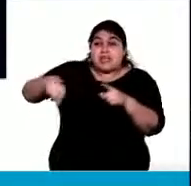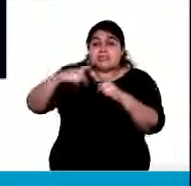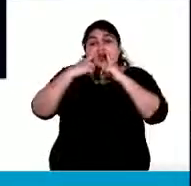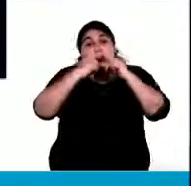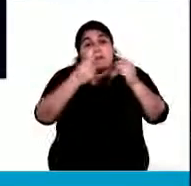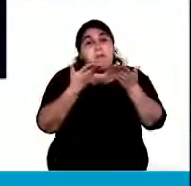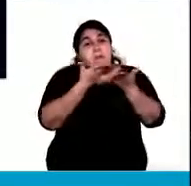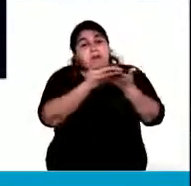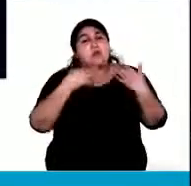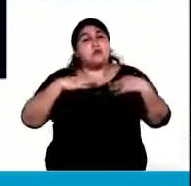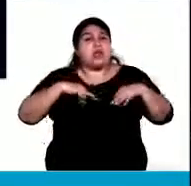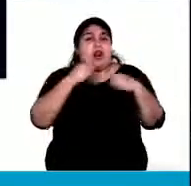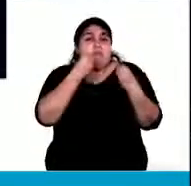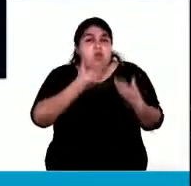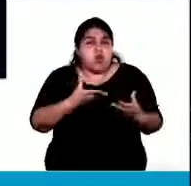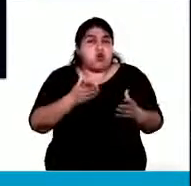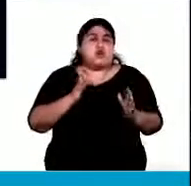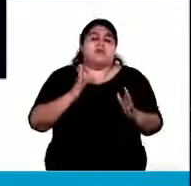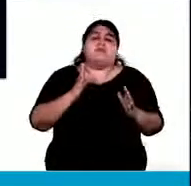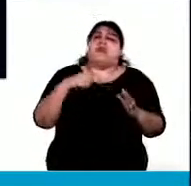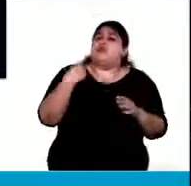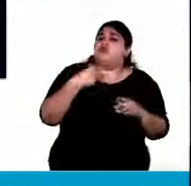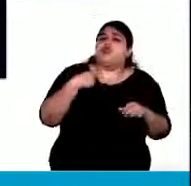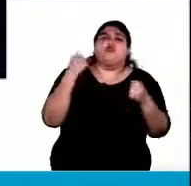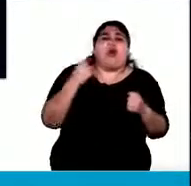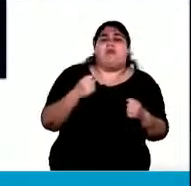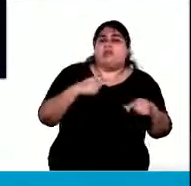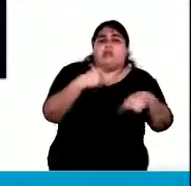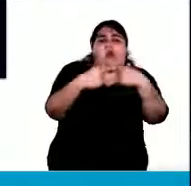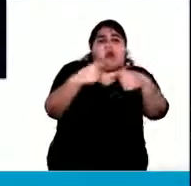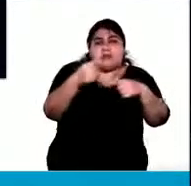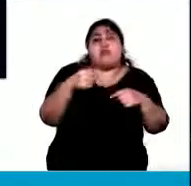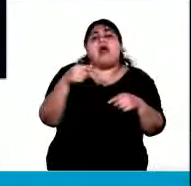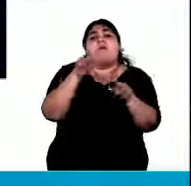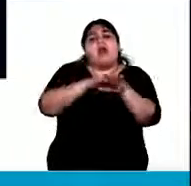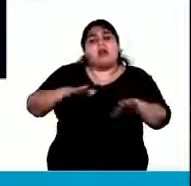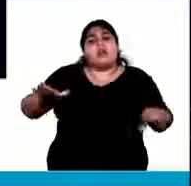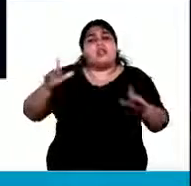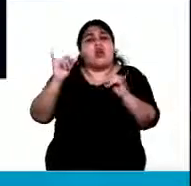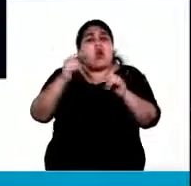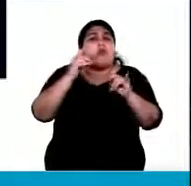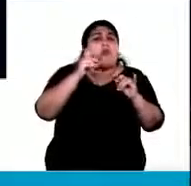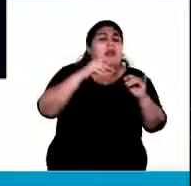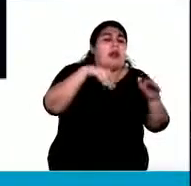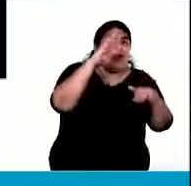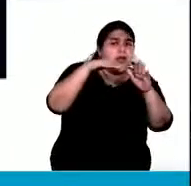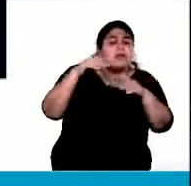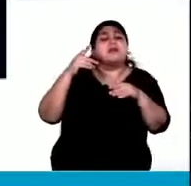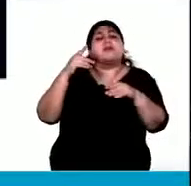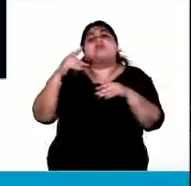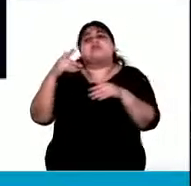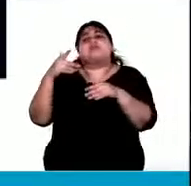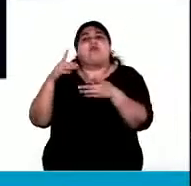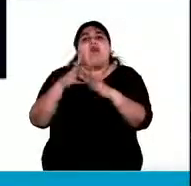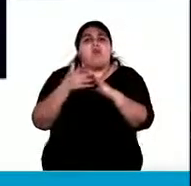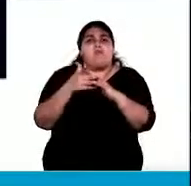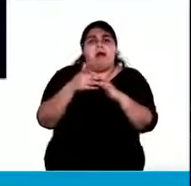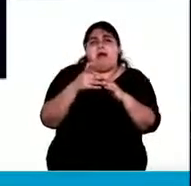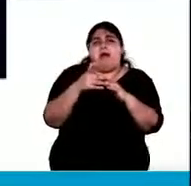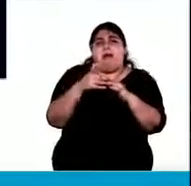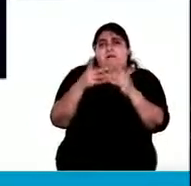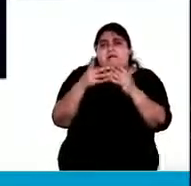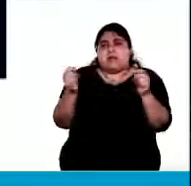mejora salarial. Seguimos apostando también a que los pibes y pibas no tengan deserción educativa, porque por más de